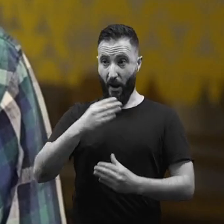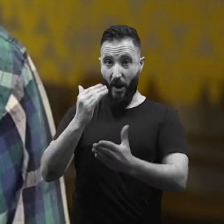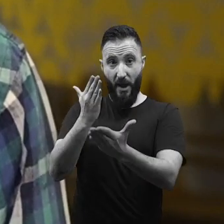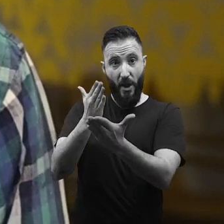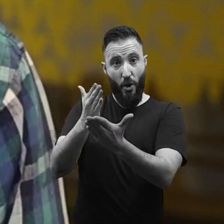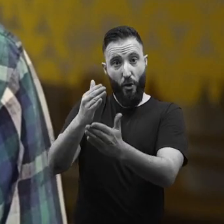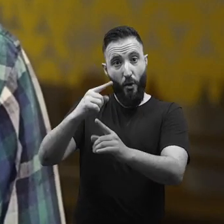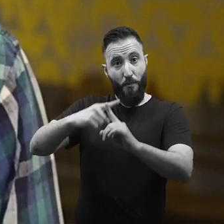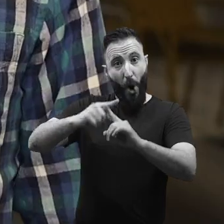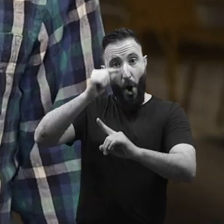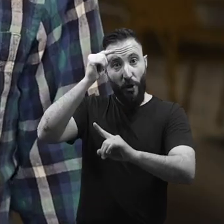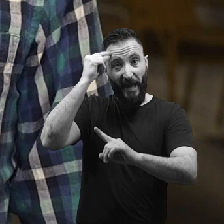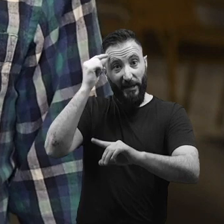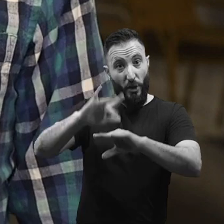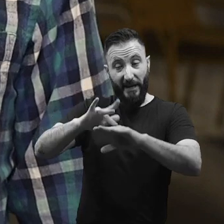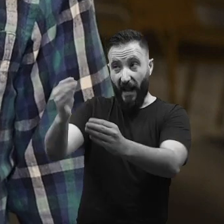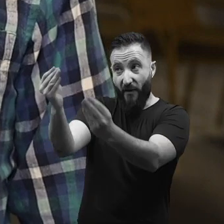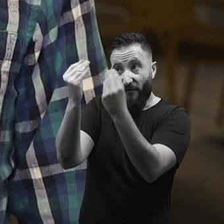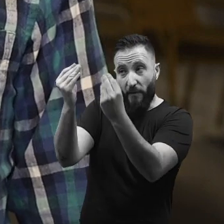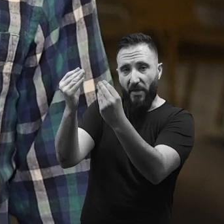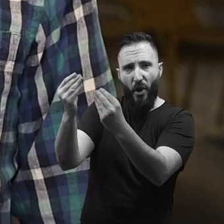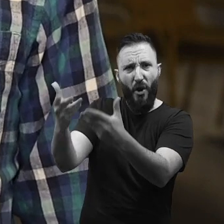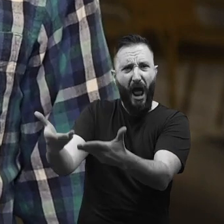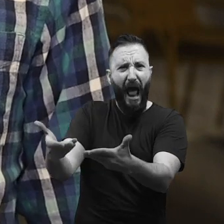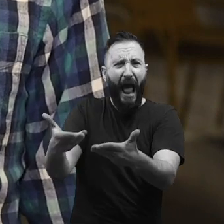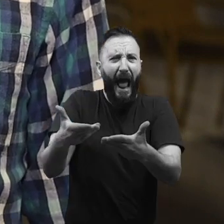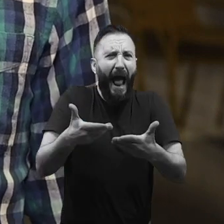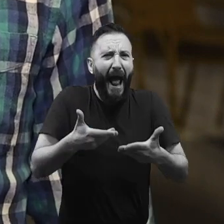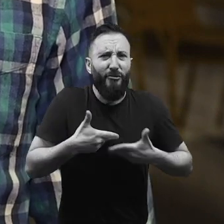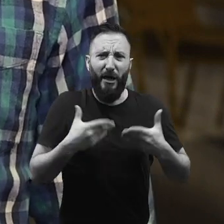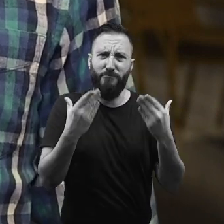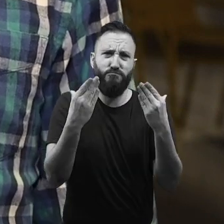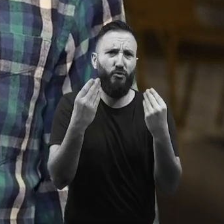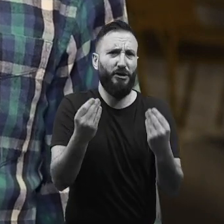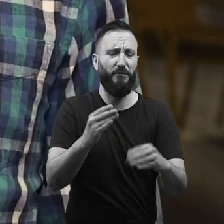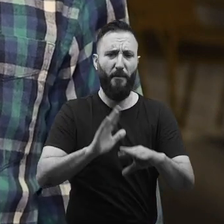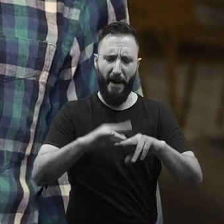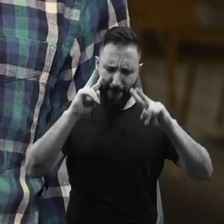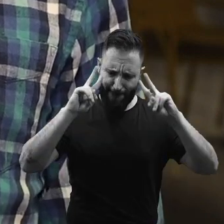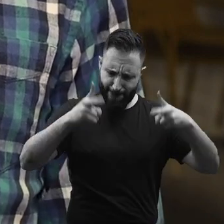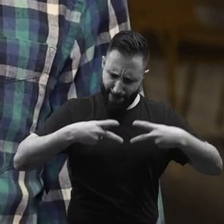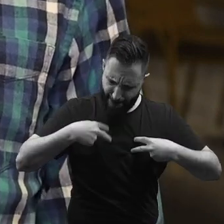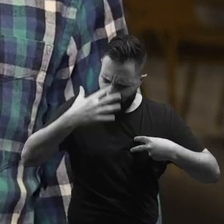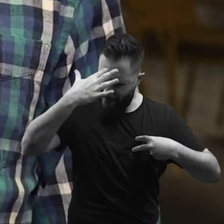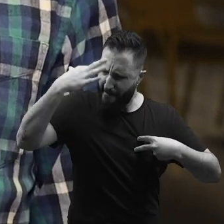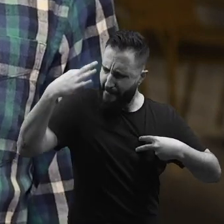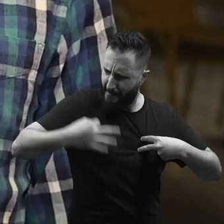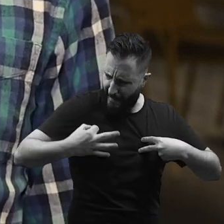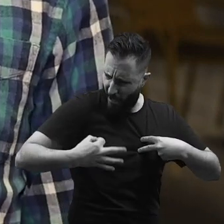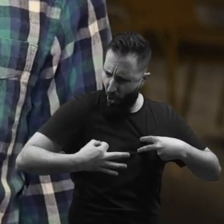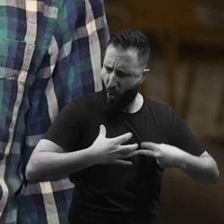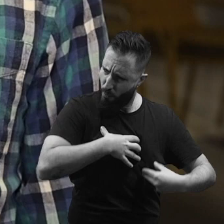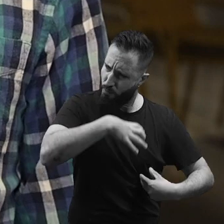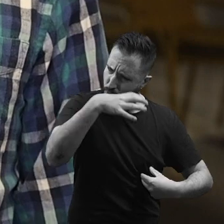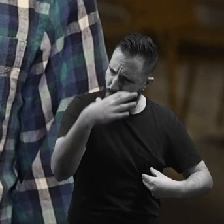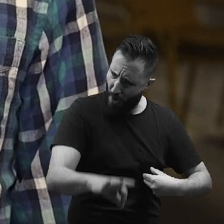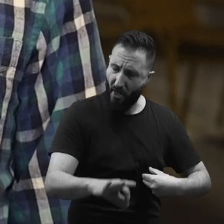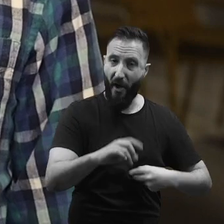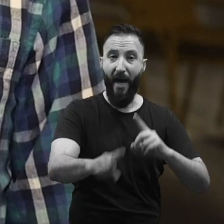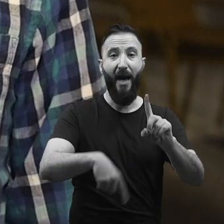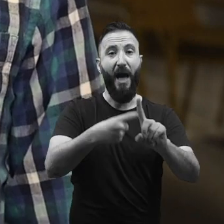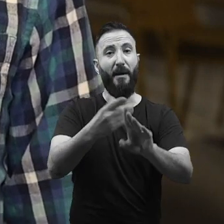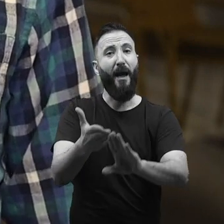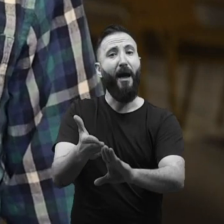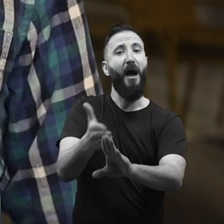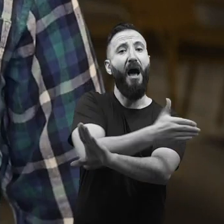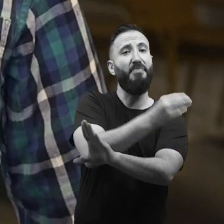Portalento Digital me ha ayudado muchísimo a creer en mí mismo y a pensar que, y a dejar de